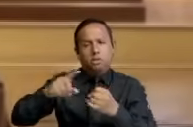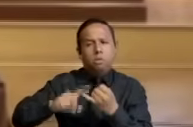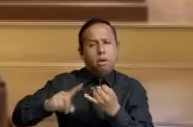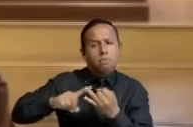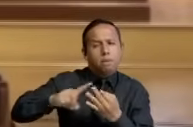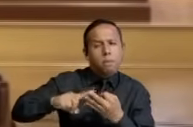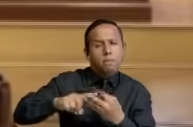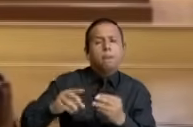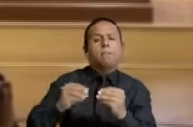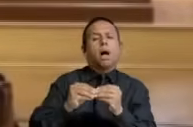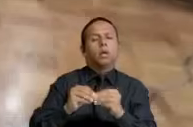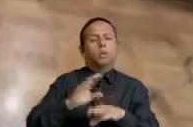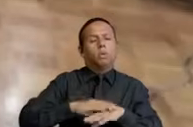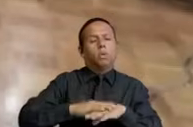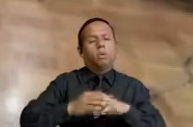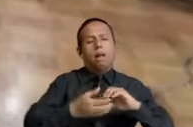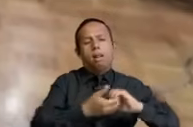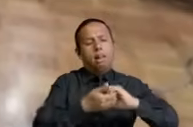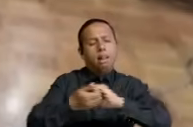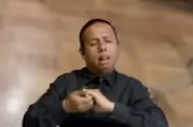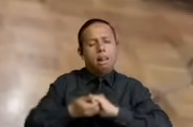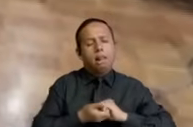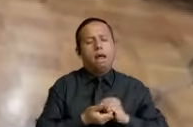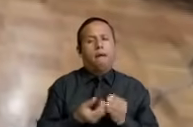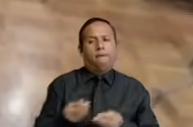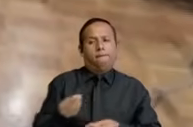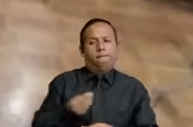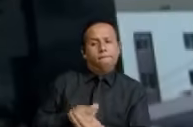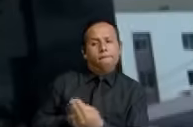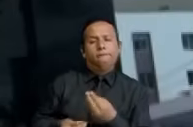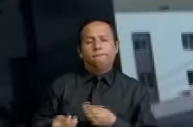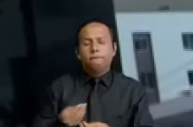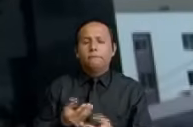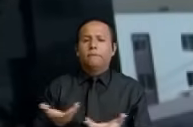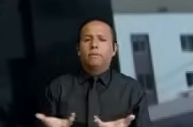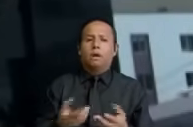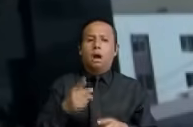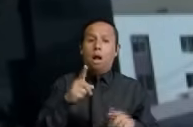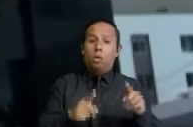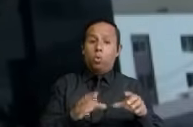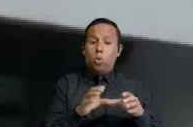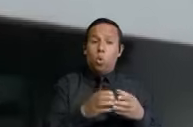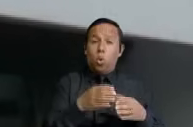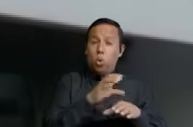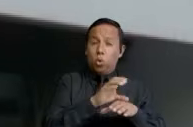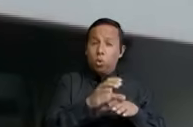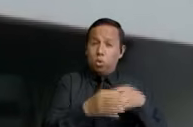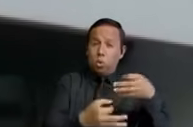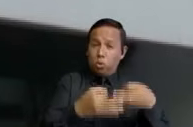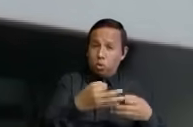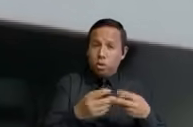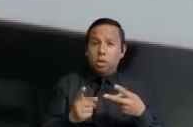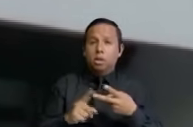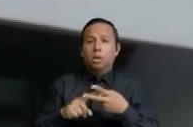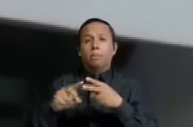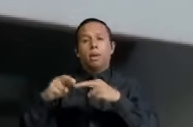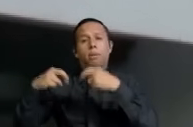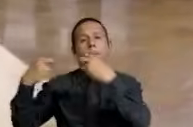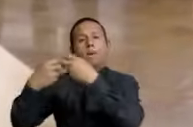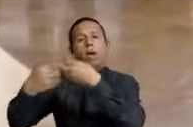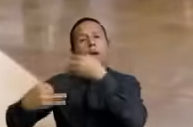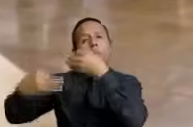cohecho y tráfico de influencias por parte de funcionarios tanto del Consejo de la judicatura como de la corte Nacional